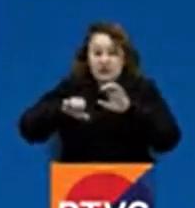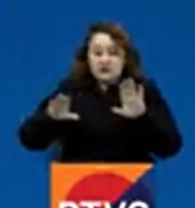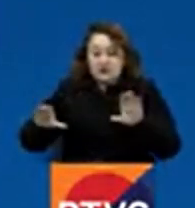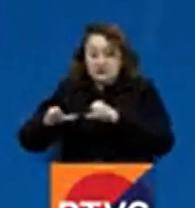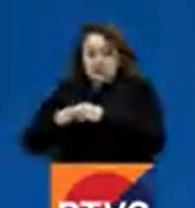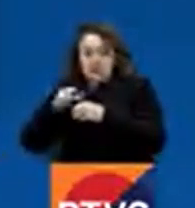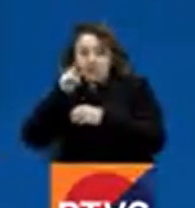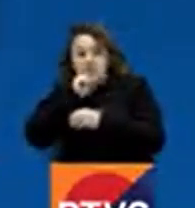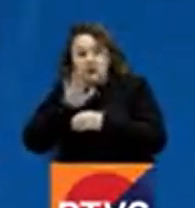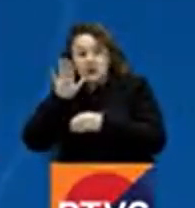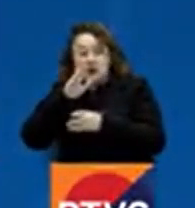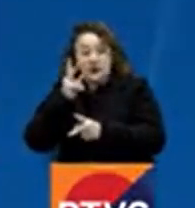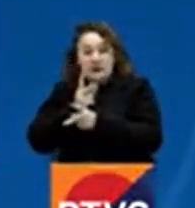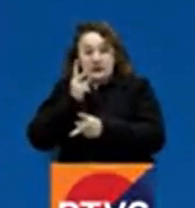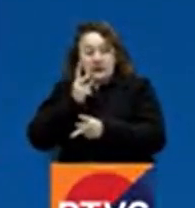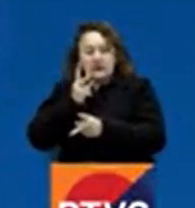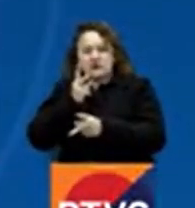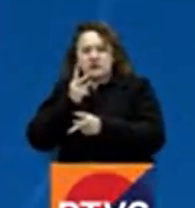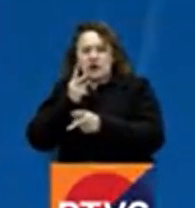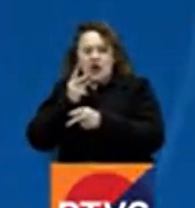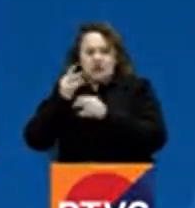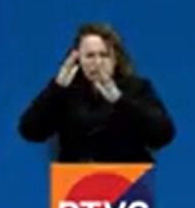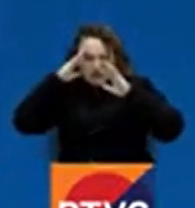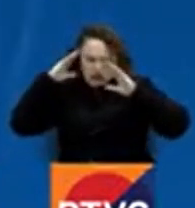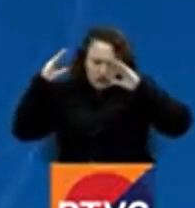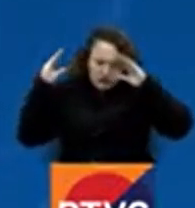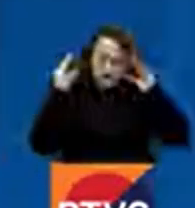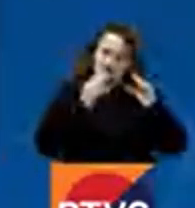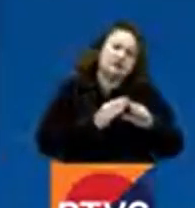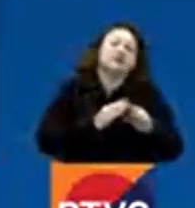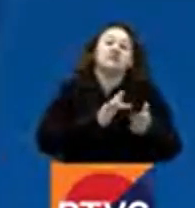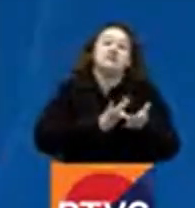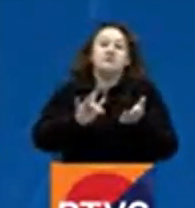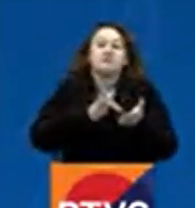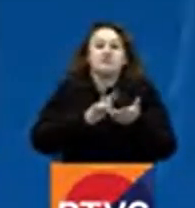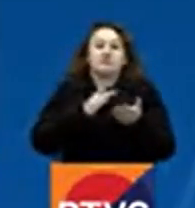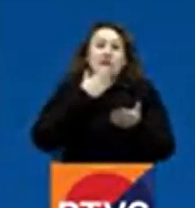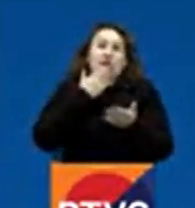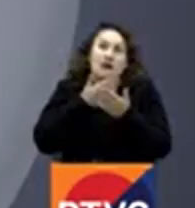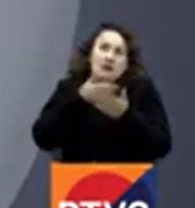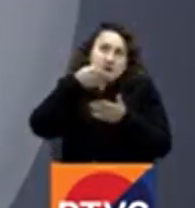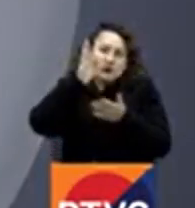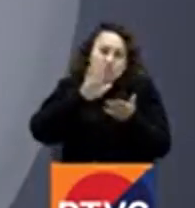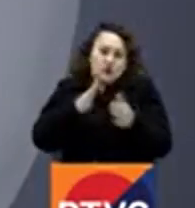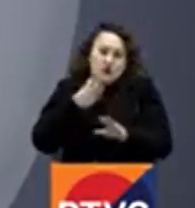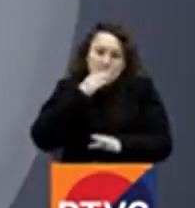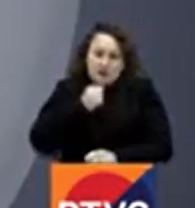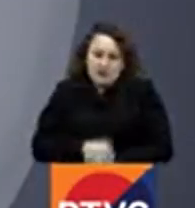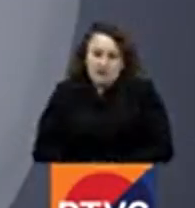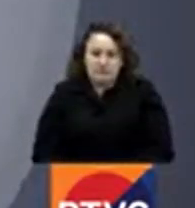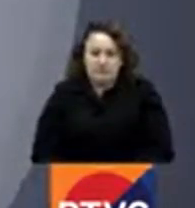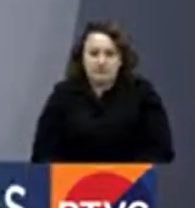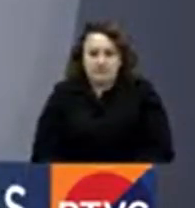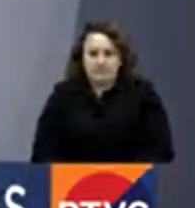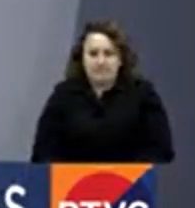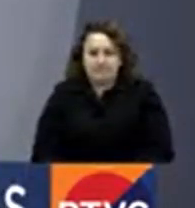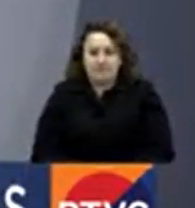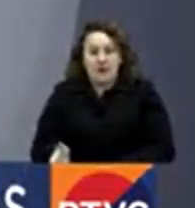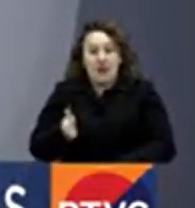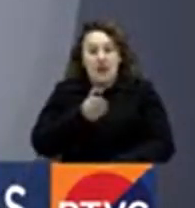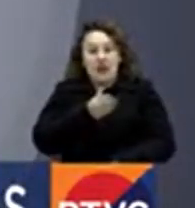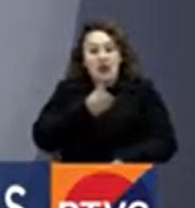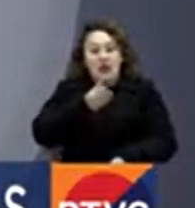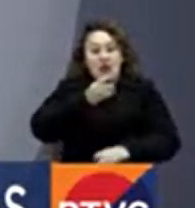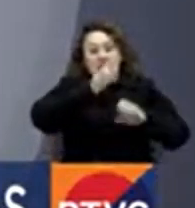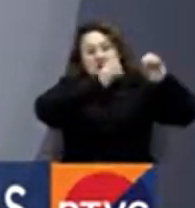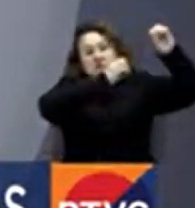Riesgo desplieguen toda la capacidad para atender esta emergencia. Afortunadamente no se reportan víctimas fatales. Ante el deslizamiento que causó la pérdida